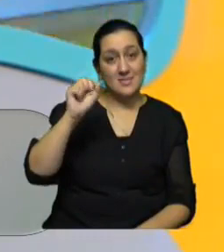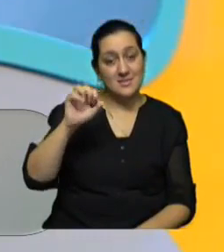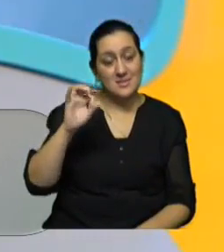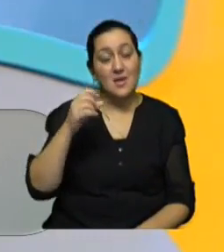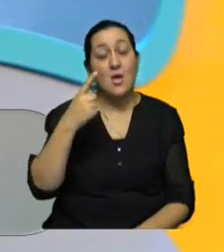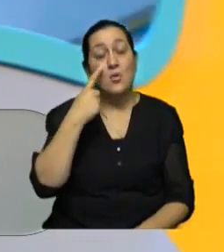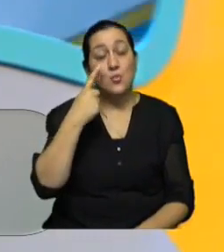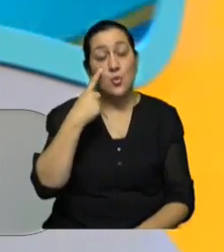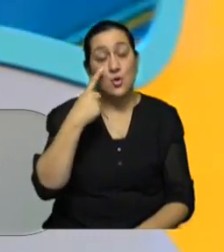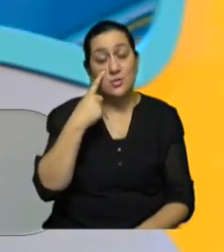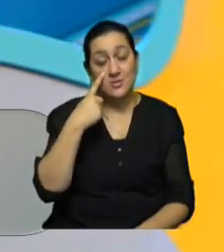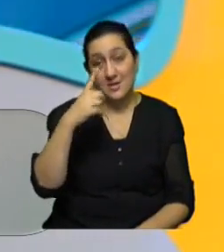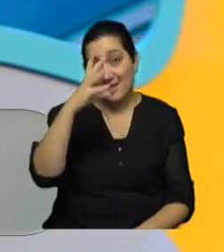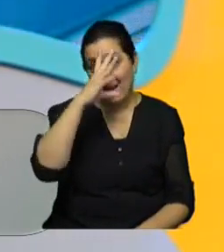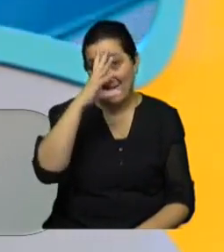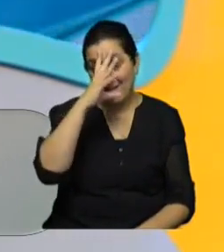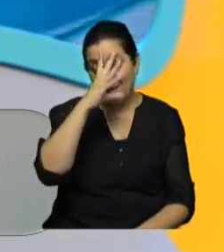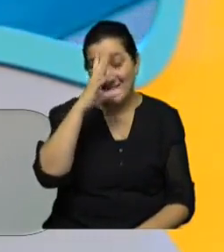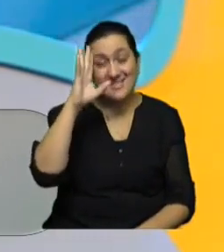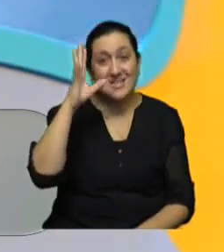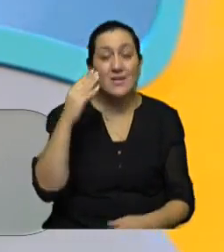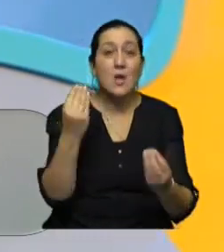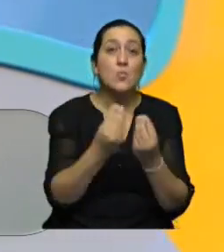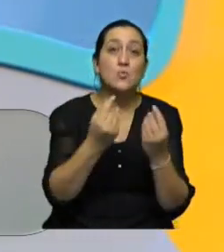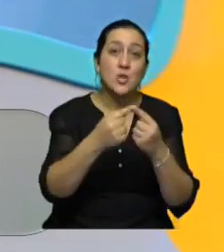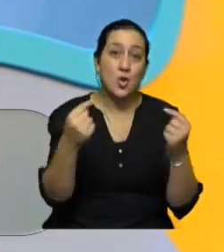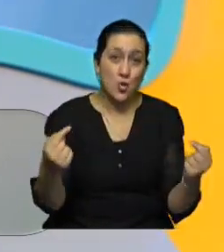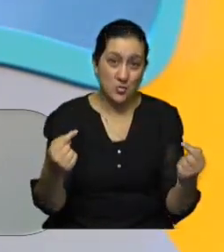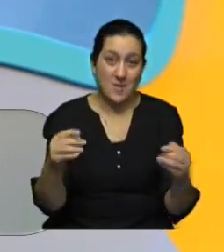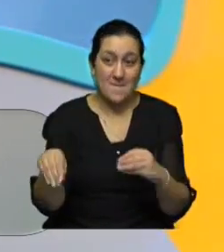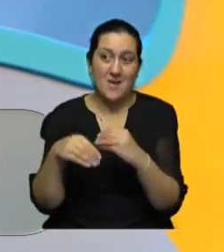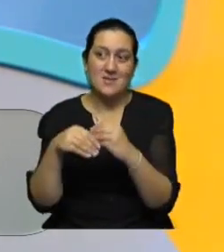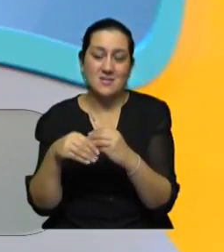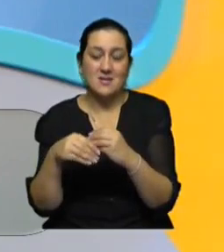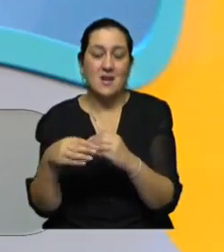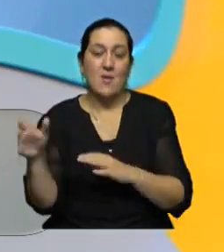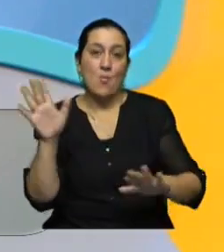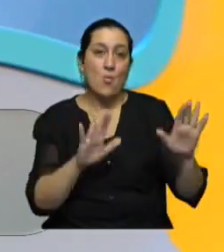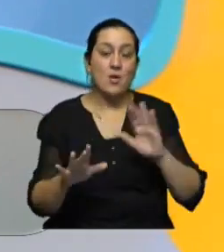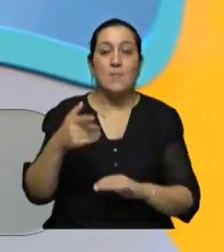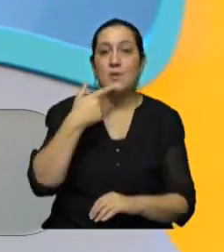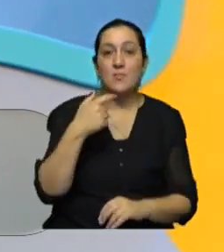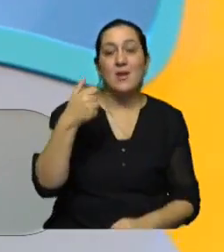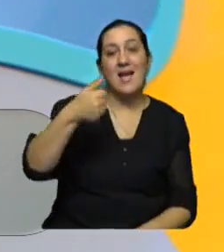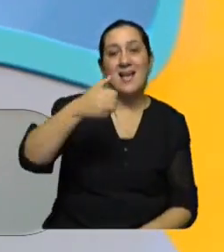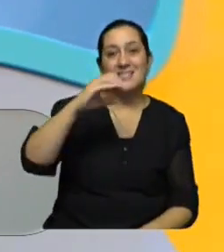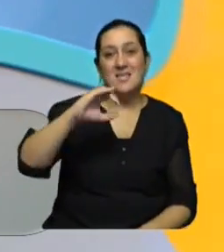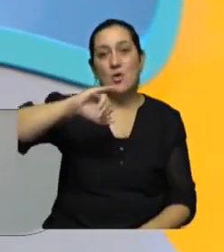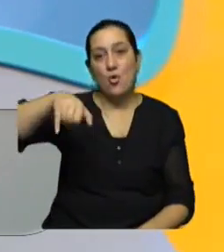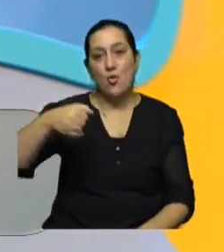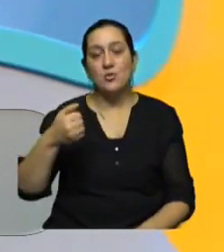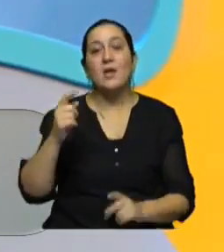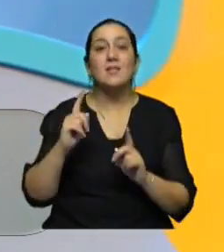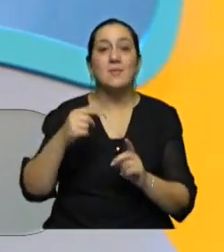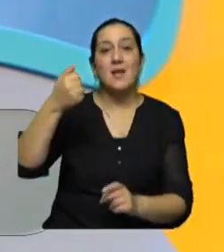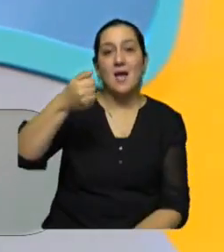conocedor de la historia del carnaval, que hubo terrenos fértiles de mucha cosa, mucho más que la murga, como fue AEU, como fue la Asociación Cristiana de Jóvenes, sí, en la que se generó